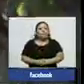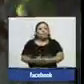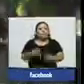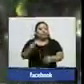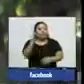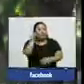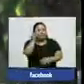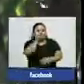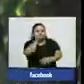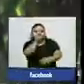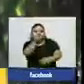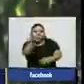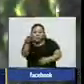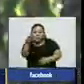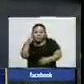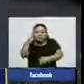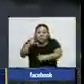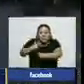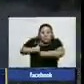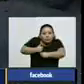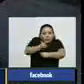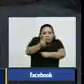Parece un amplio operativo.